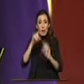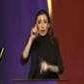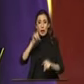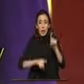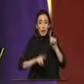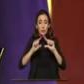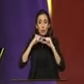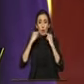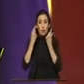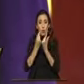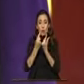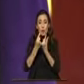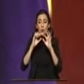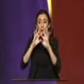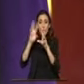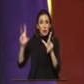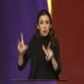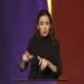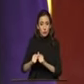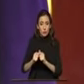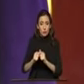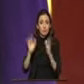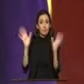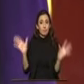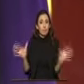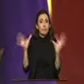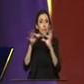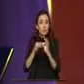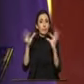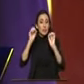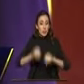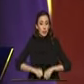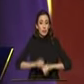redes y con los actos de corrupción. En